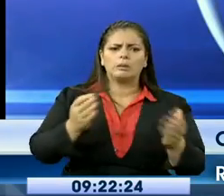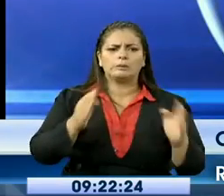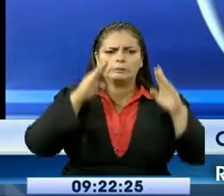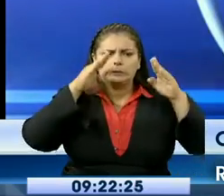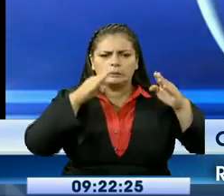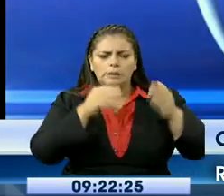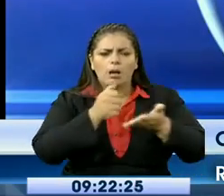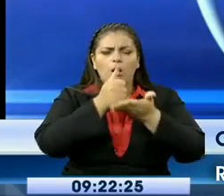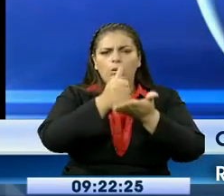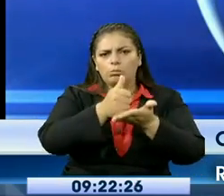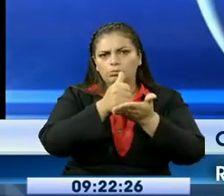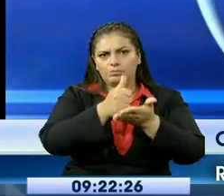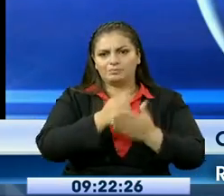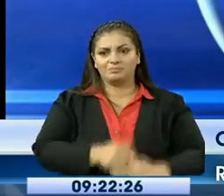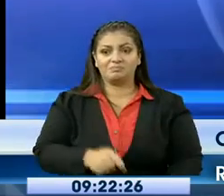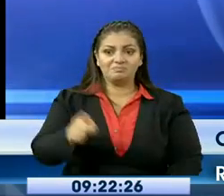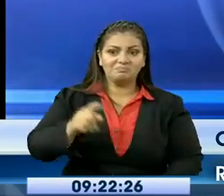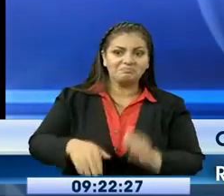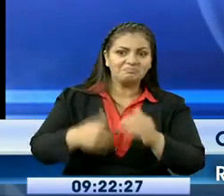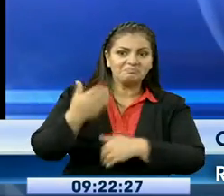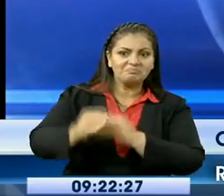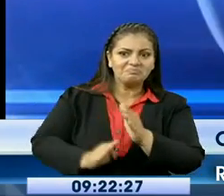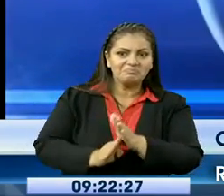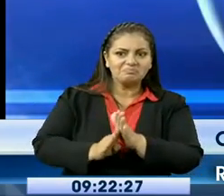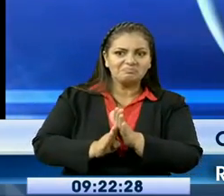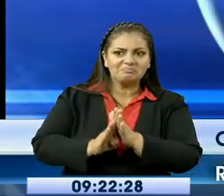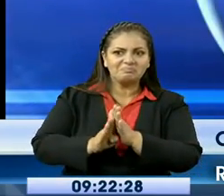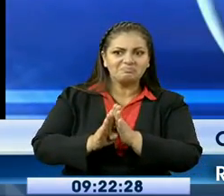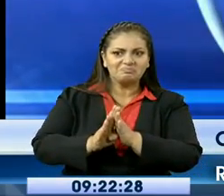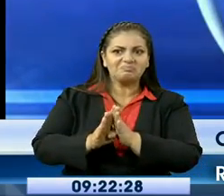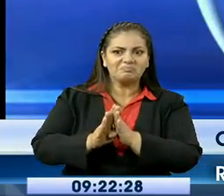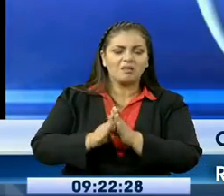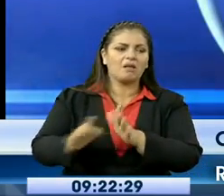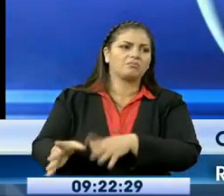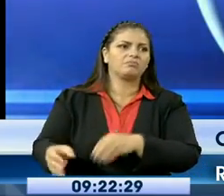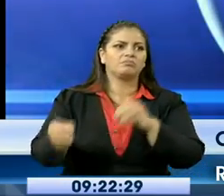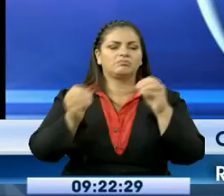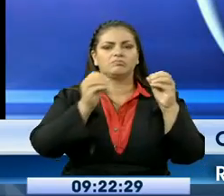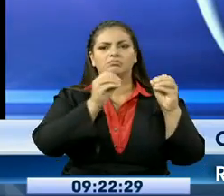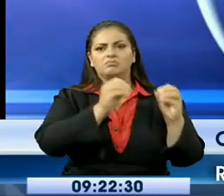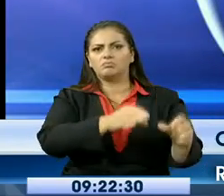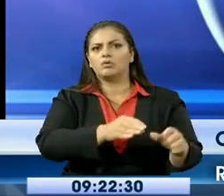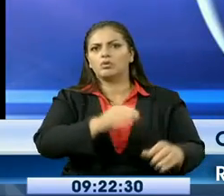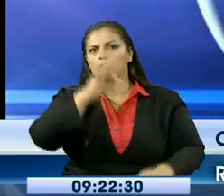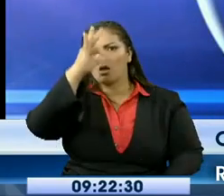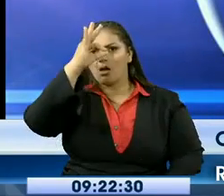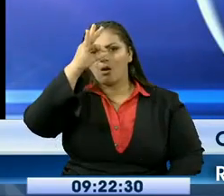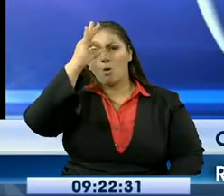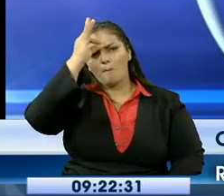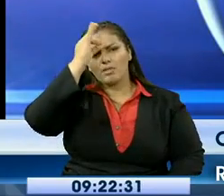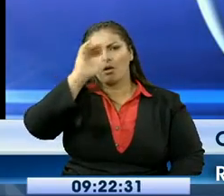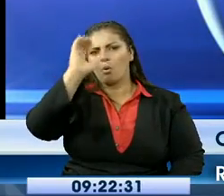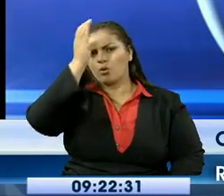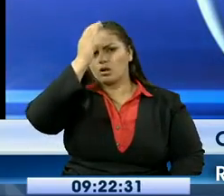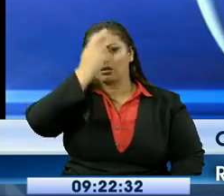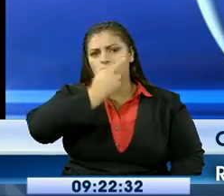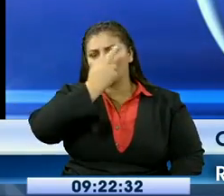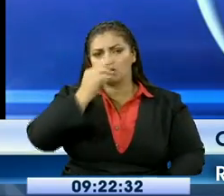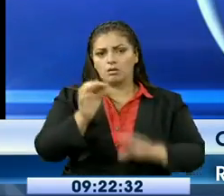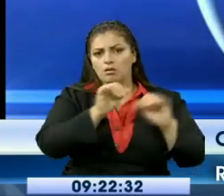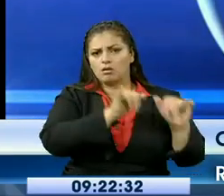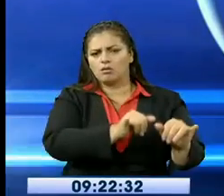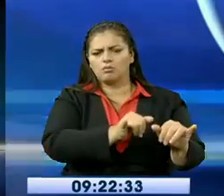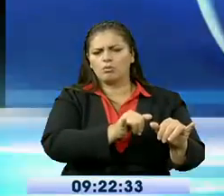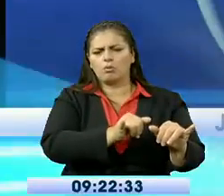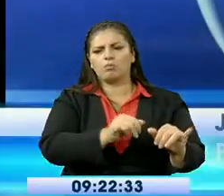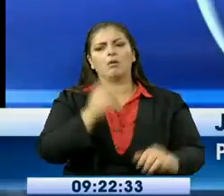muy positivos, el tratamiento puede ser que termine en el ambulatorio intensivo y no requiera el tratamiento residencial. Pero si hay motivos de